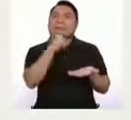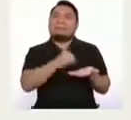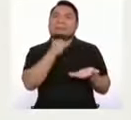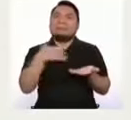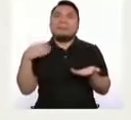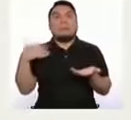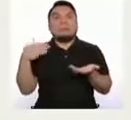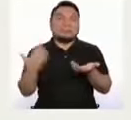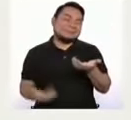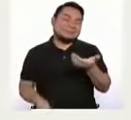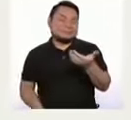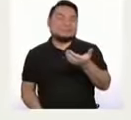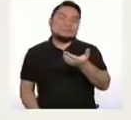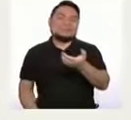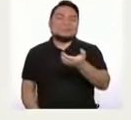solicitada.